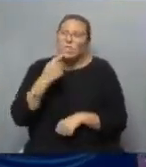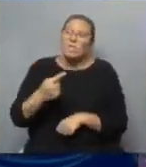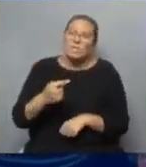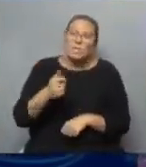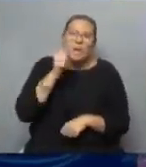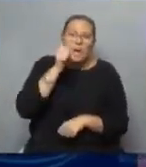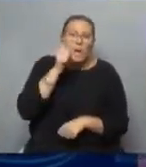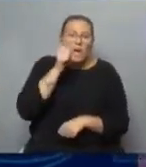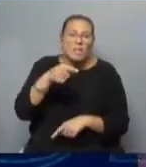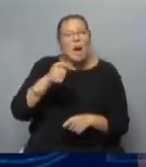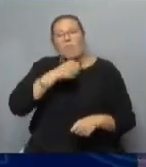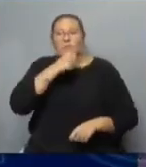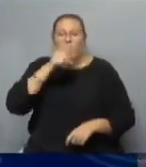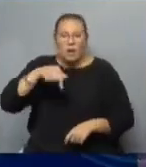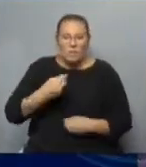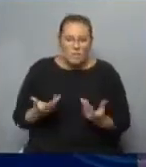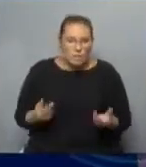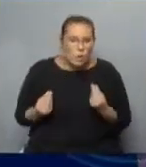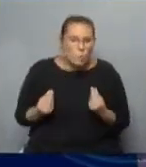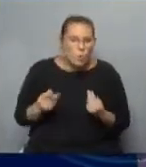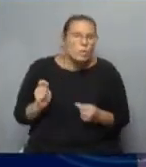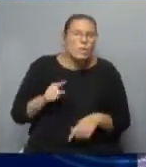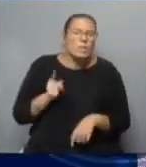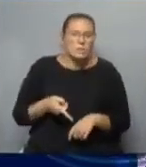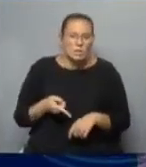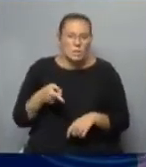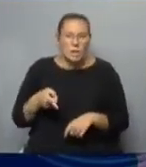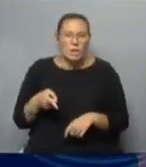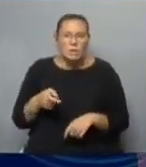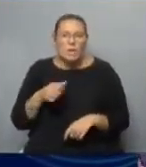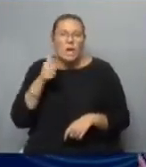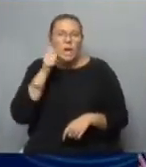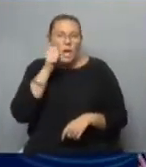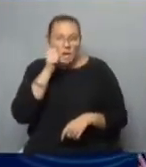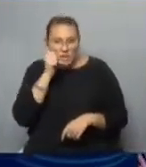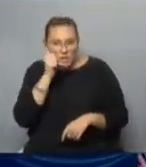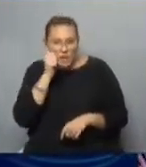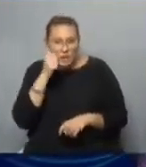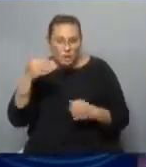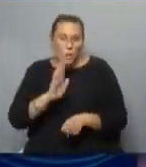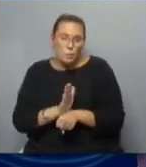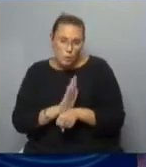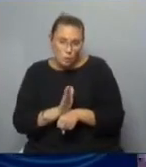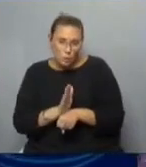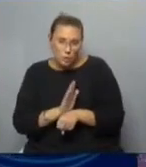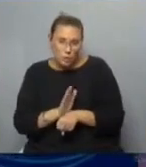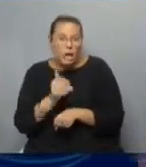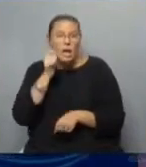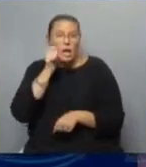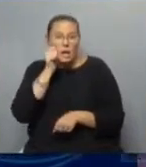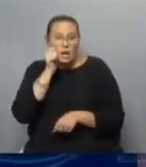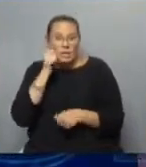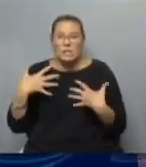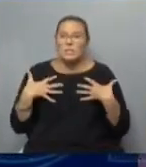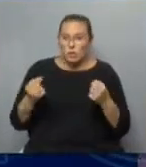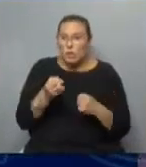podés tener que ser vieja o viejo? Entonces, bueno, ahí viene la edad cronológica, que es una, la edad fisiológica, que es otra. Si sos